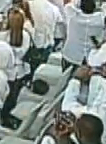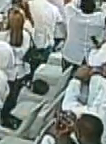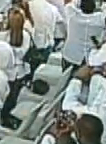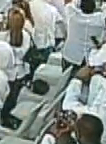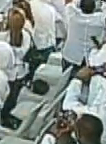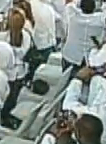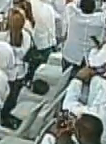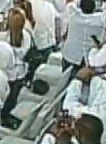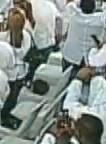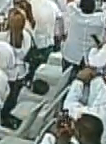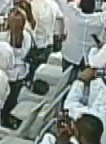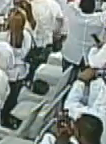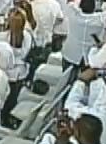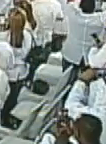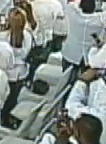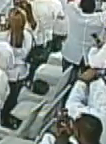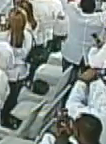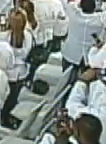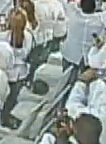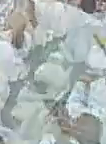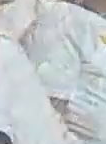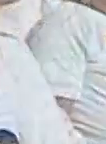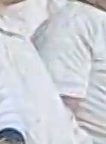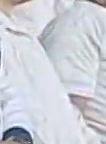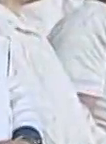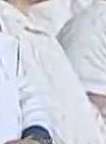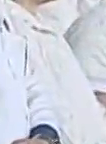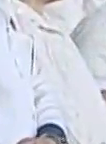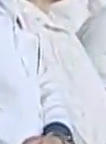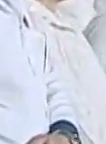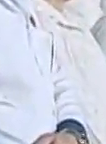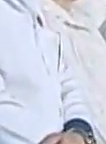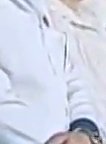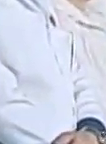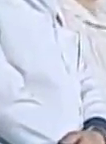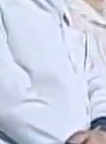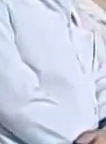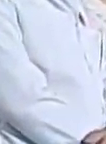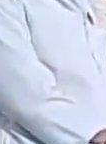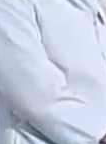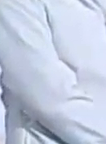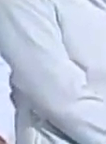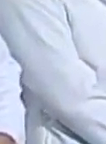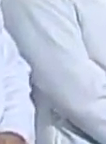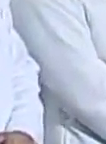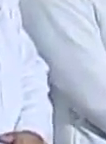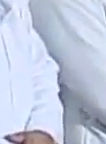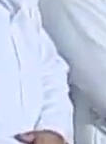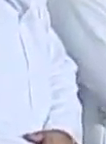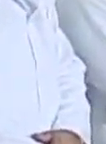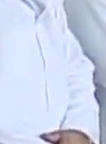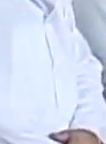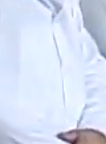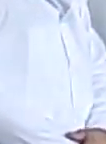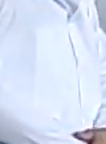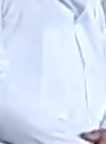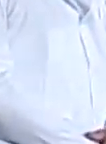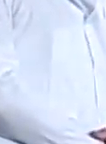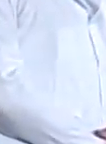importante entre dos naciones hermanas que superan más de 20 años de acuerdos de cooperación integral en distintas